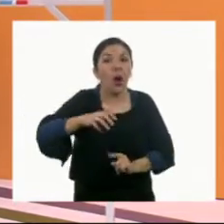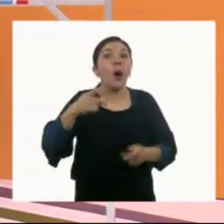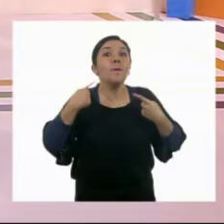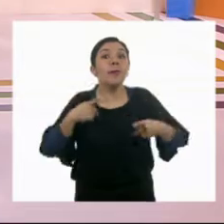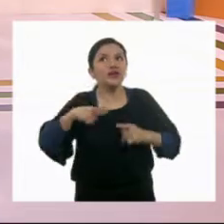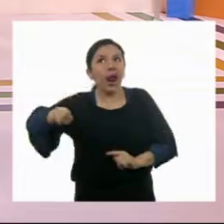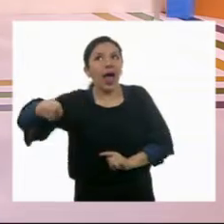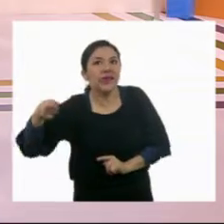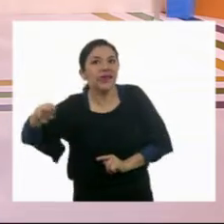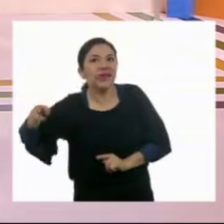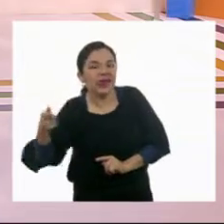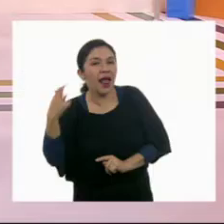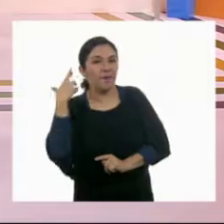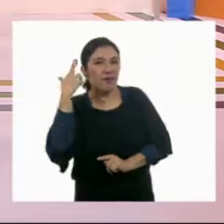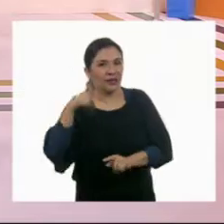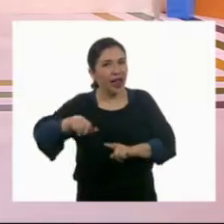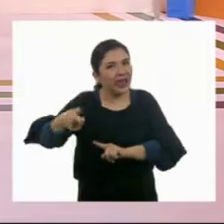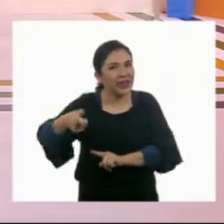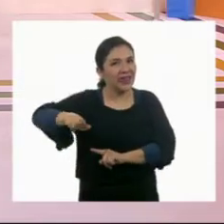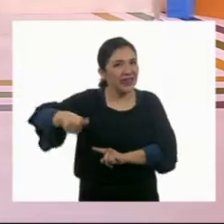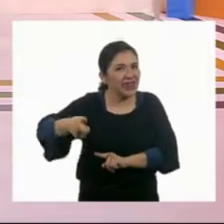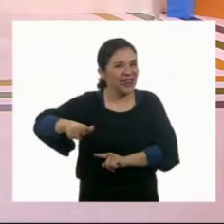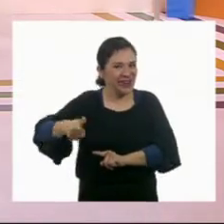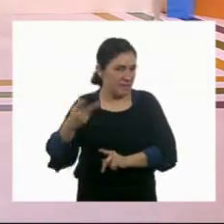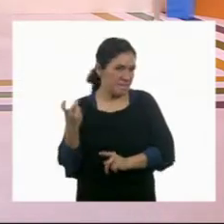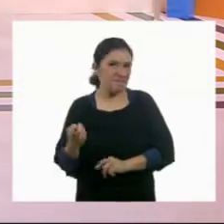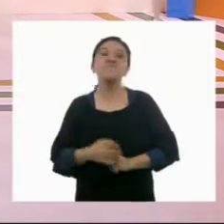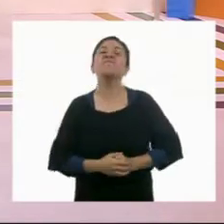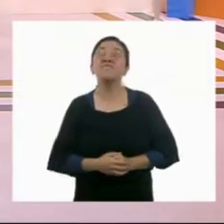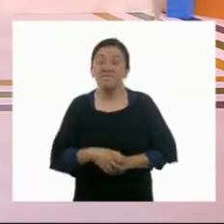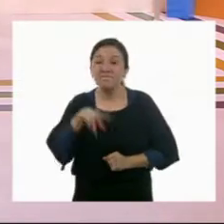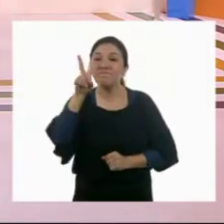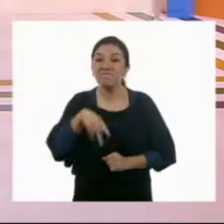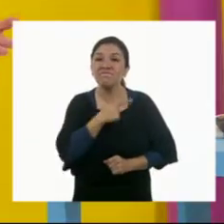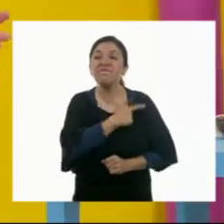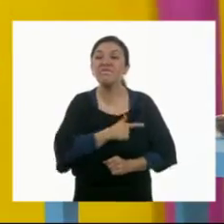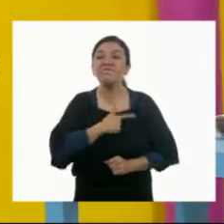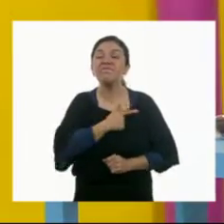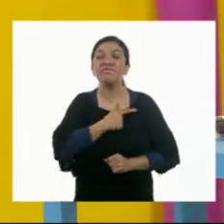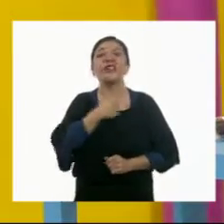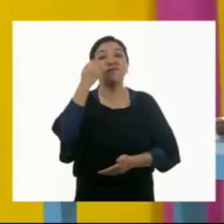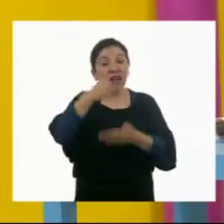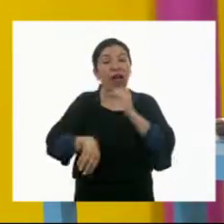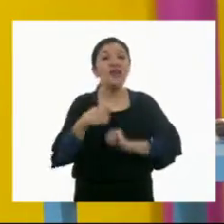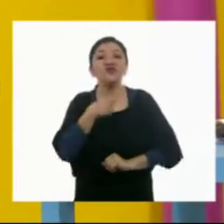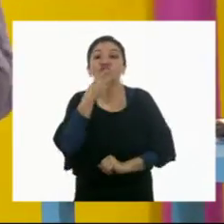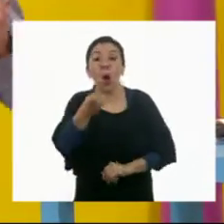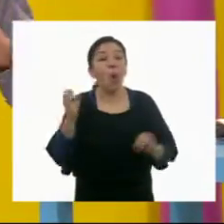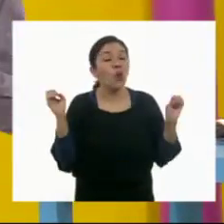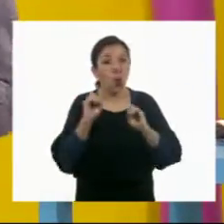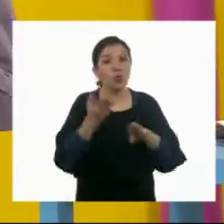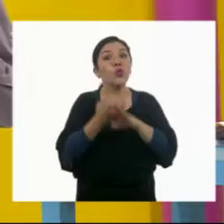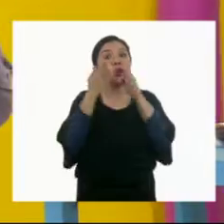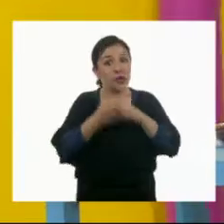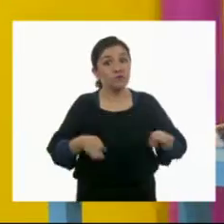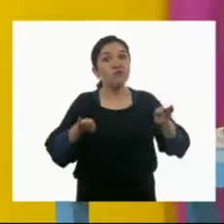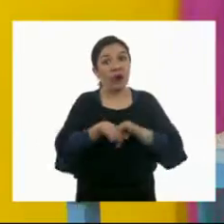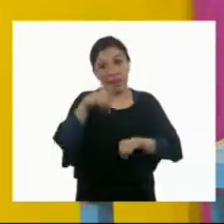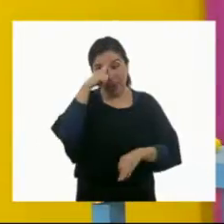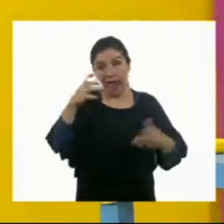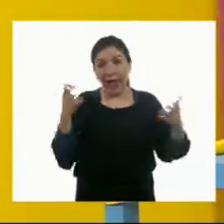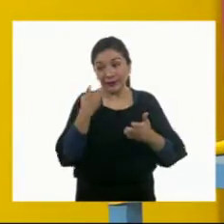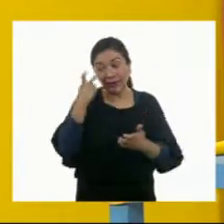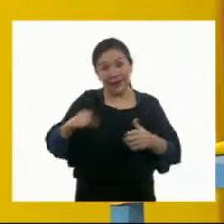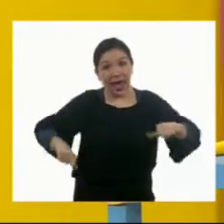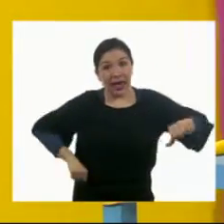eche la música y te la vaya quitando. Me encantó. Algo que no les dijimos al principio, que creo que es muy importante para